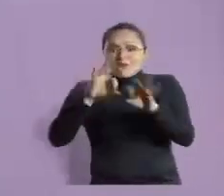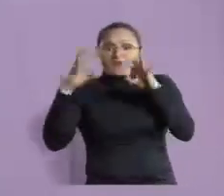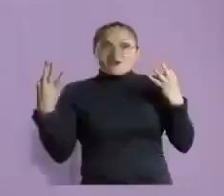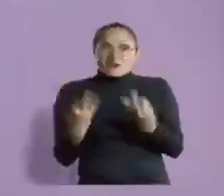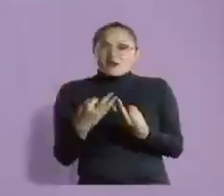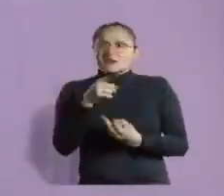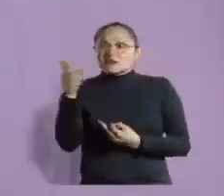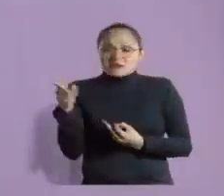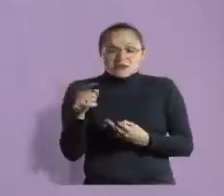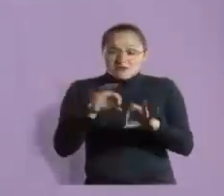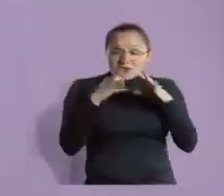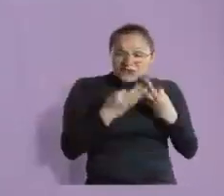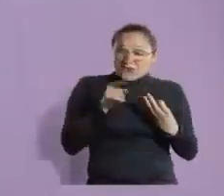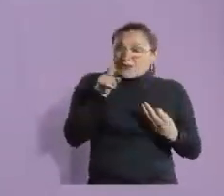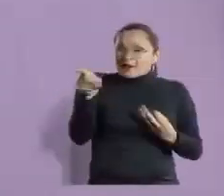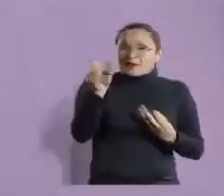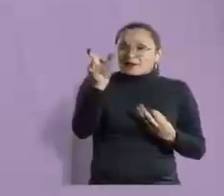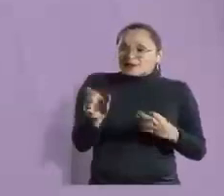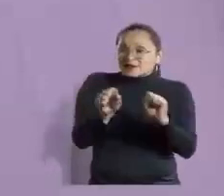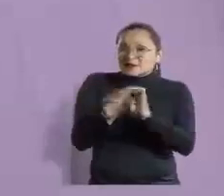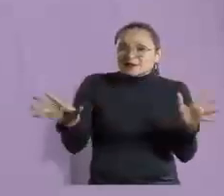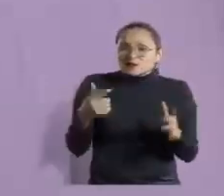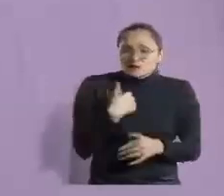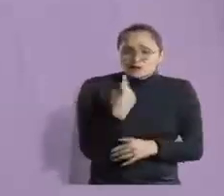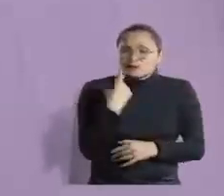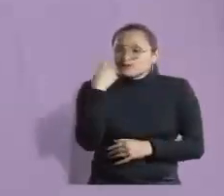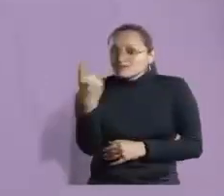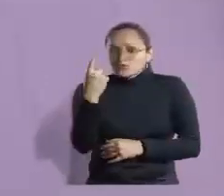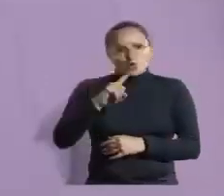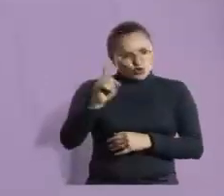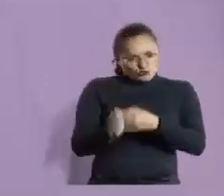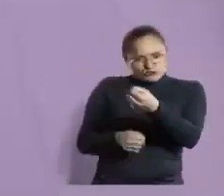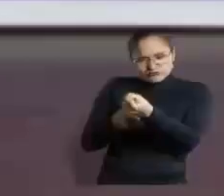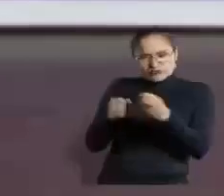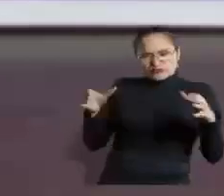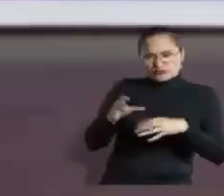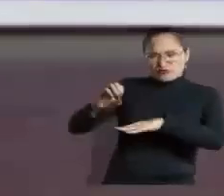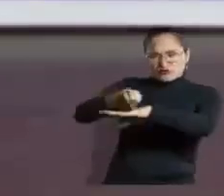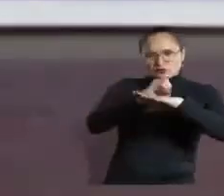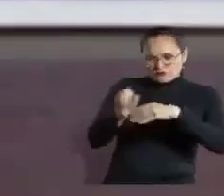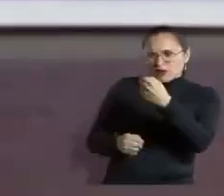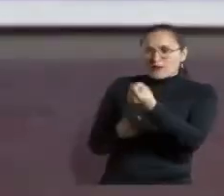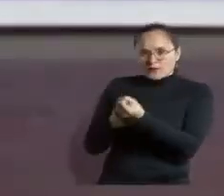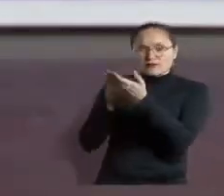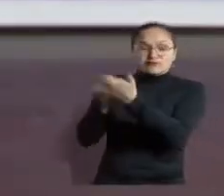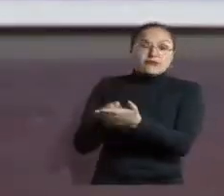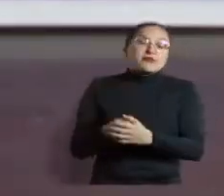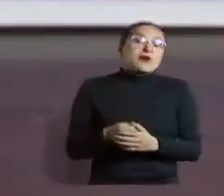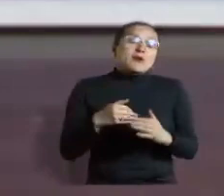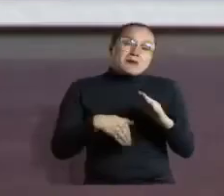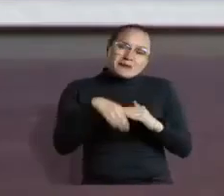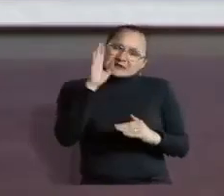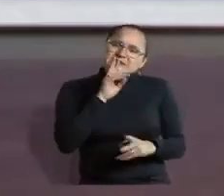hacen solas y por eso las organizaciones estamos para acompañarlas y lo más doloroso hoy en día